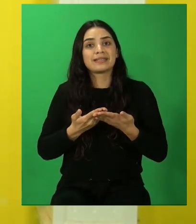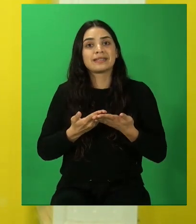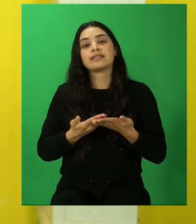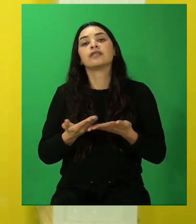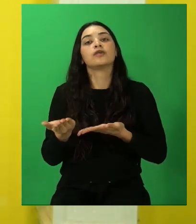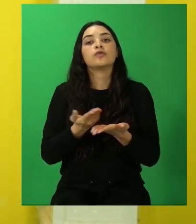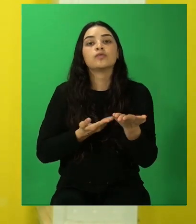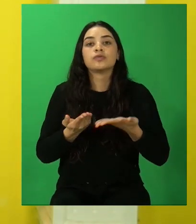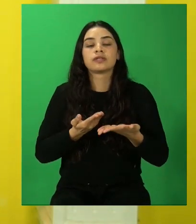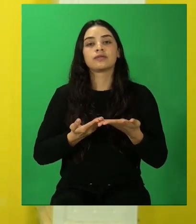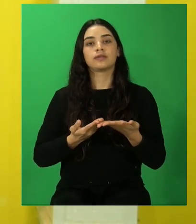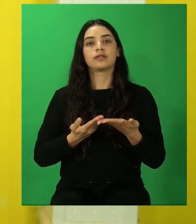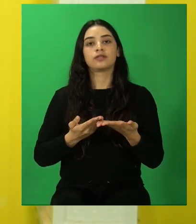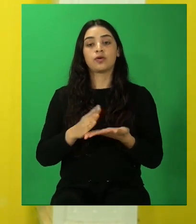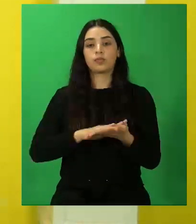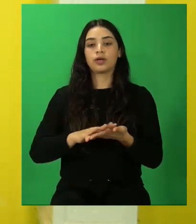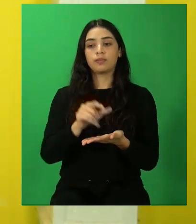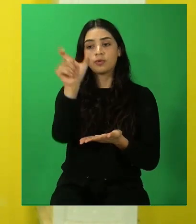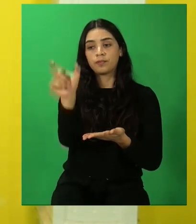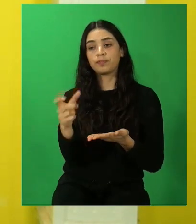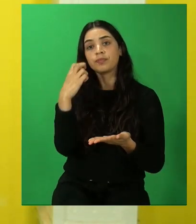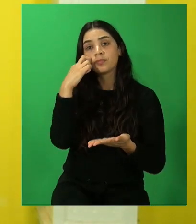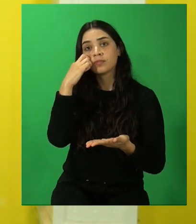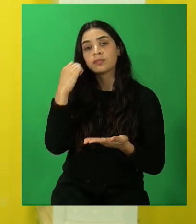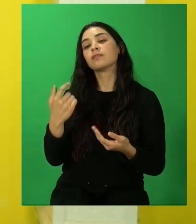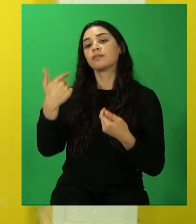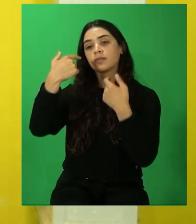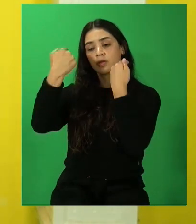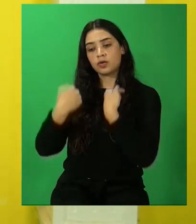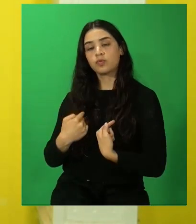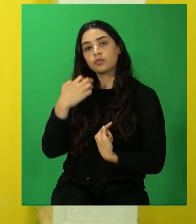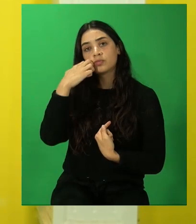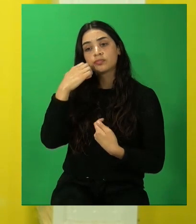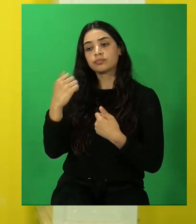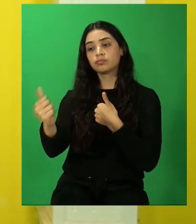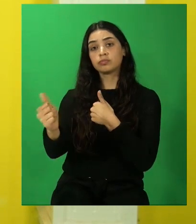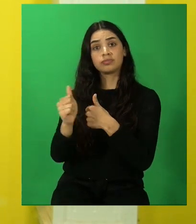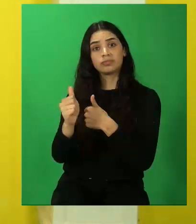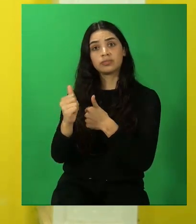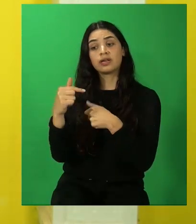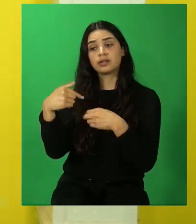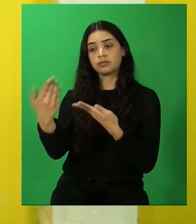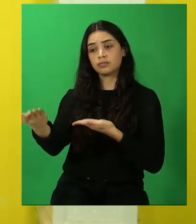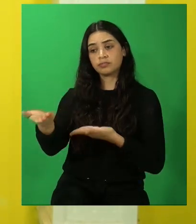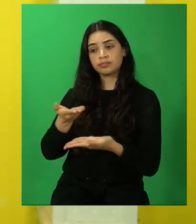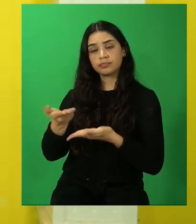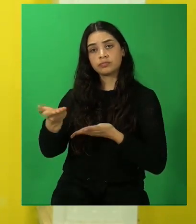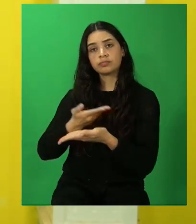humano a otro ser humano, o sea, de persona a persona. Porque él